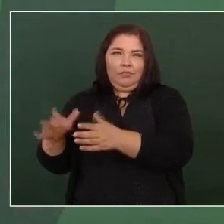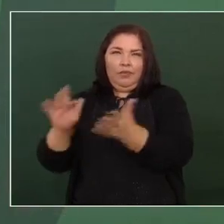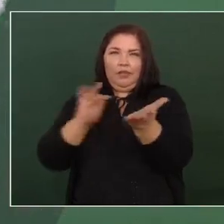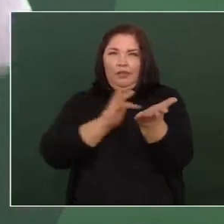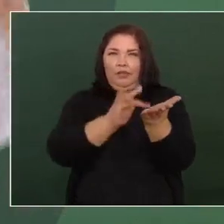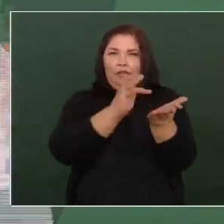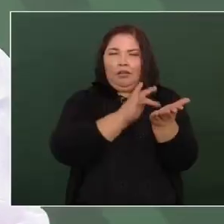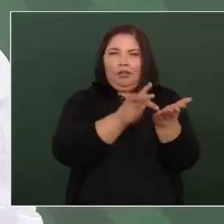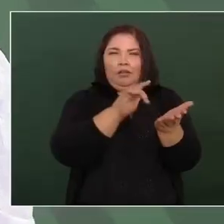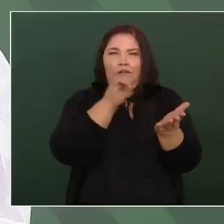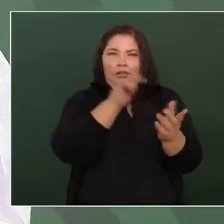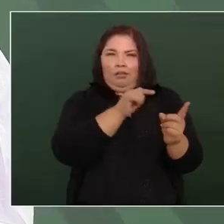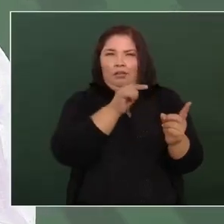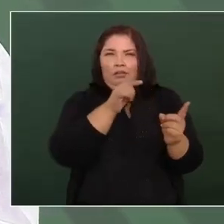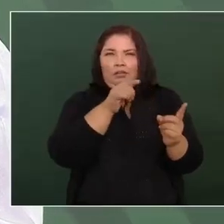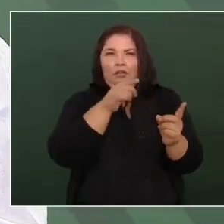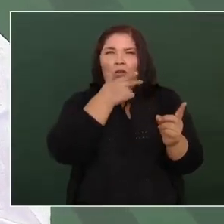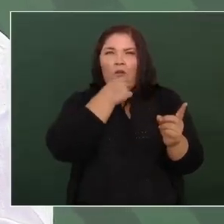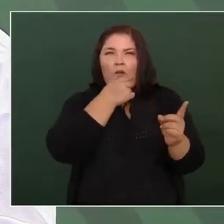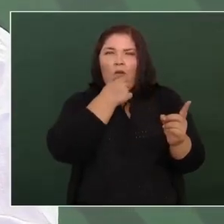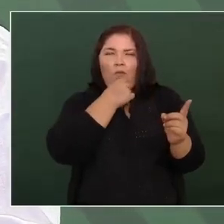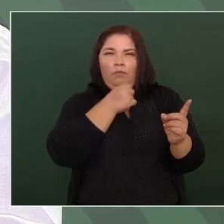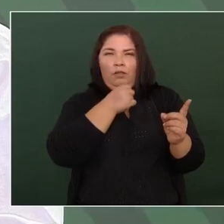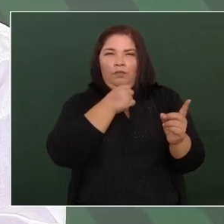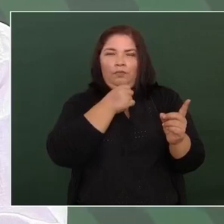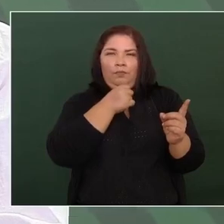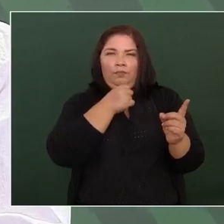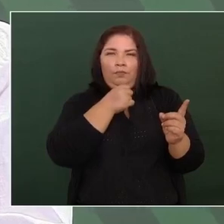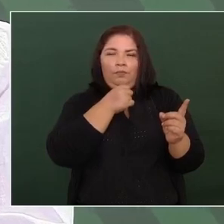a este ultraderechista